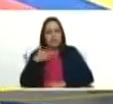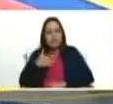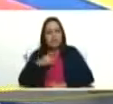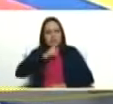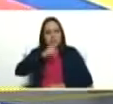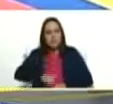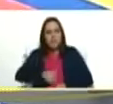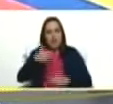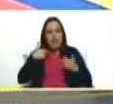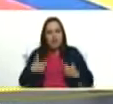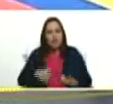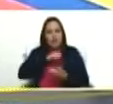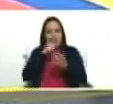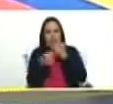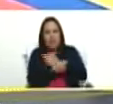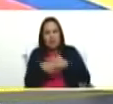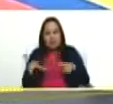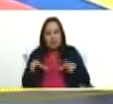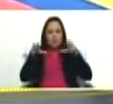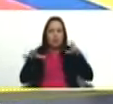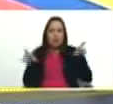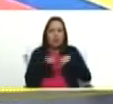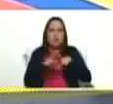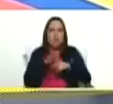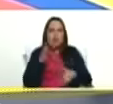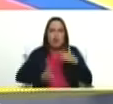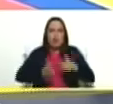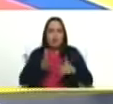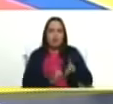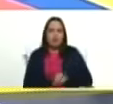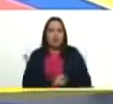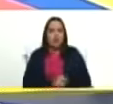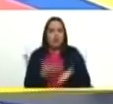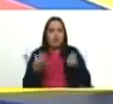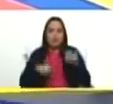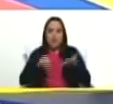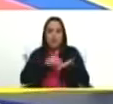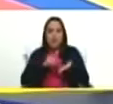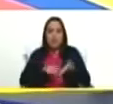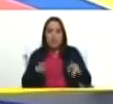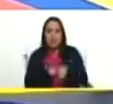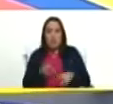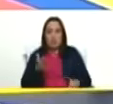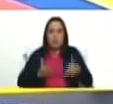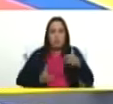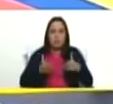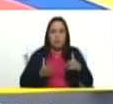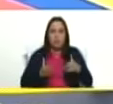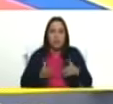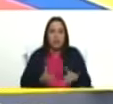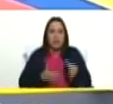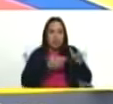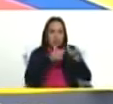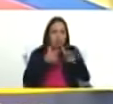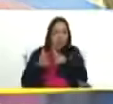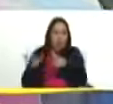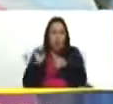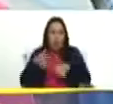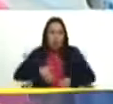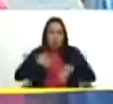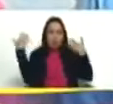lo convierte en un monstruo, en una máquina. Muchas veces en una máquina de guerra, de odio,